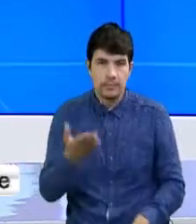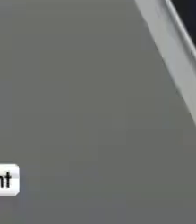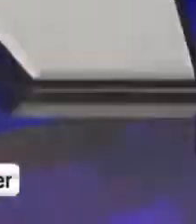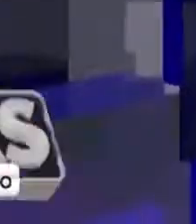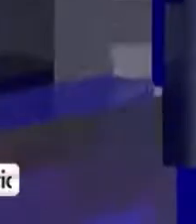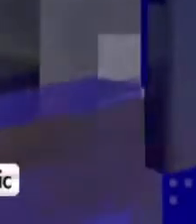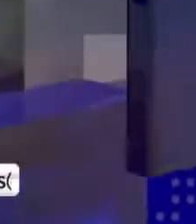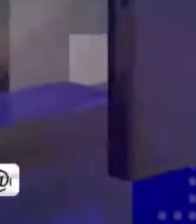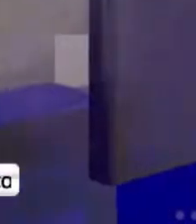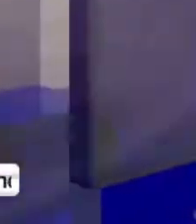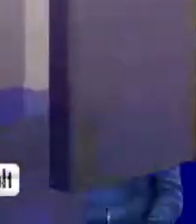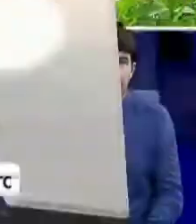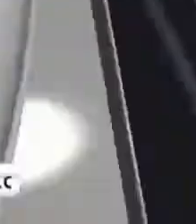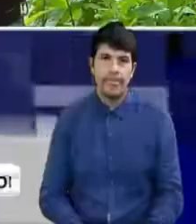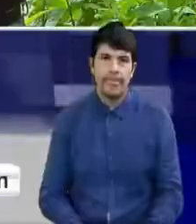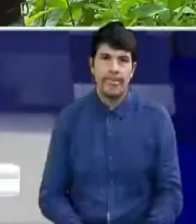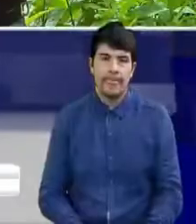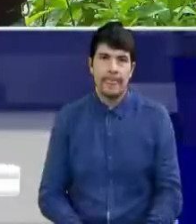tema.